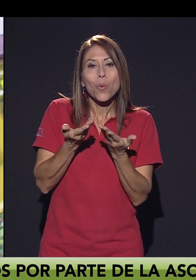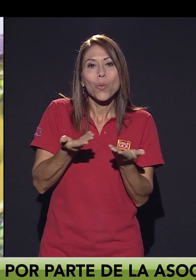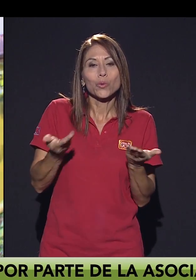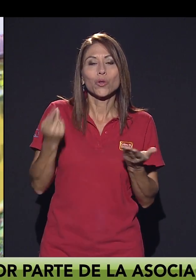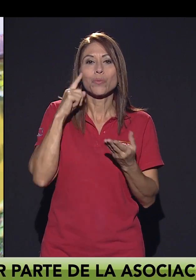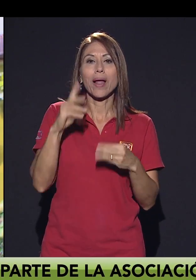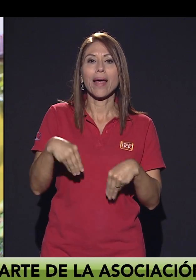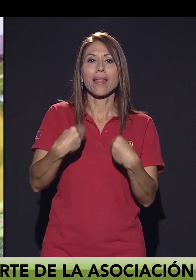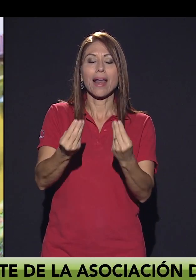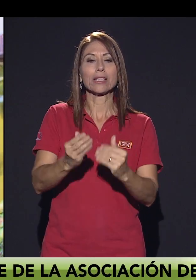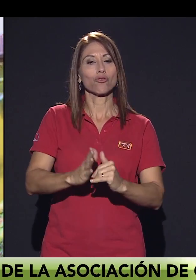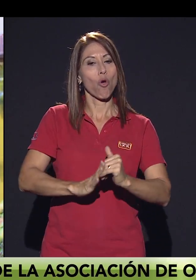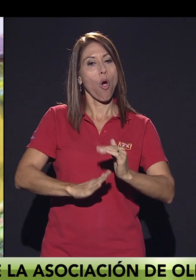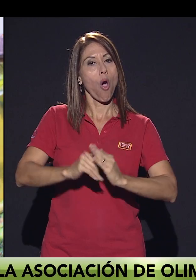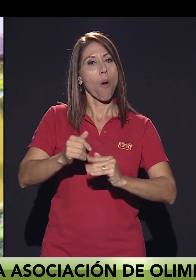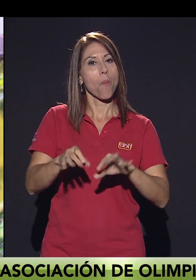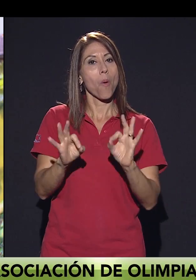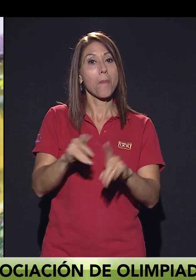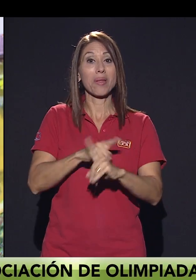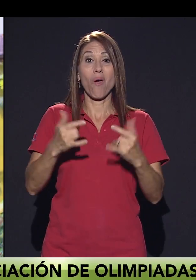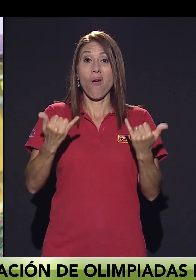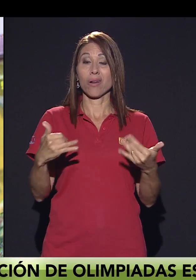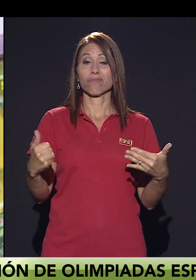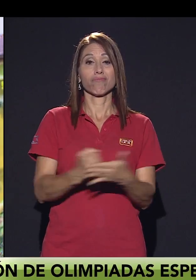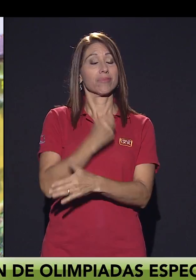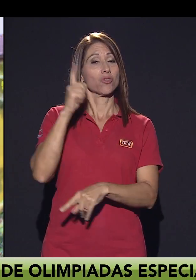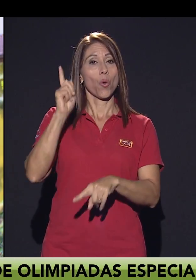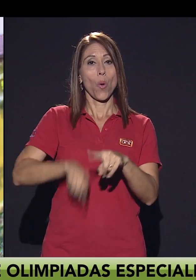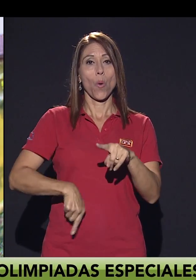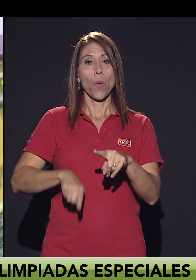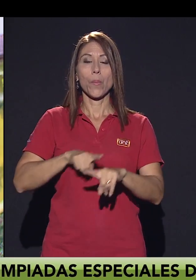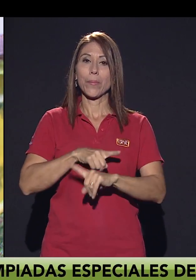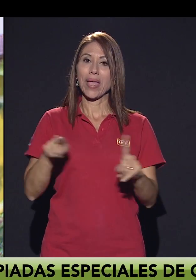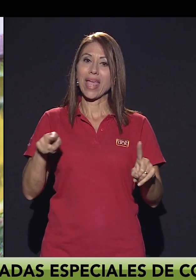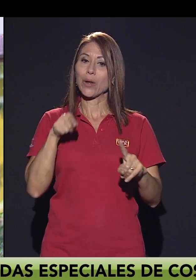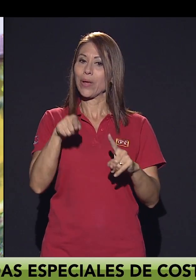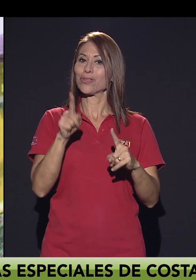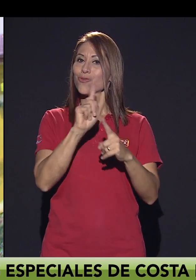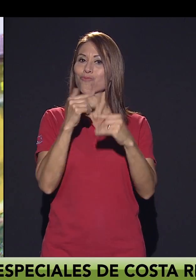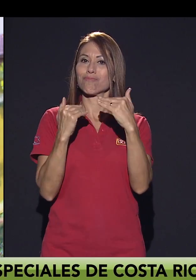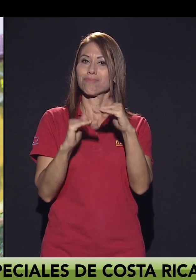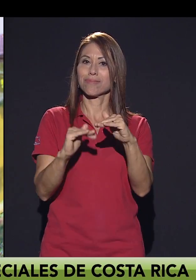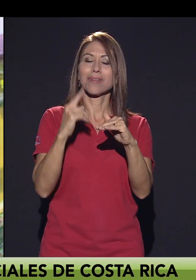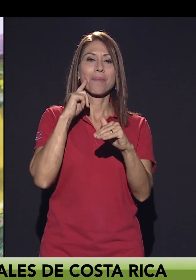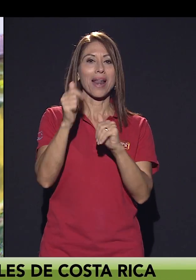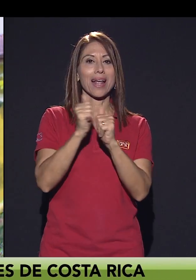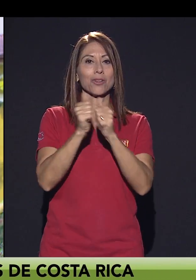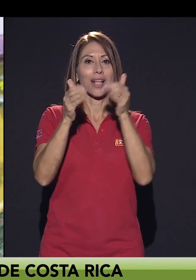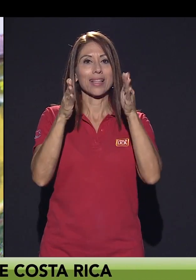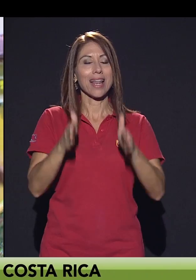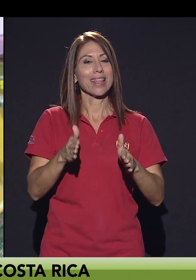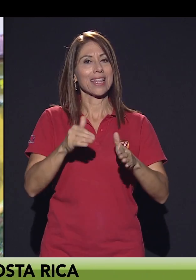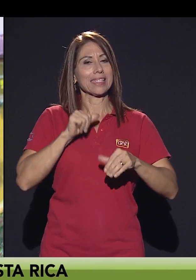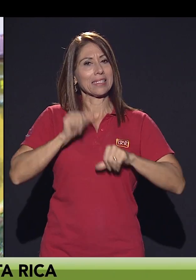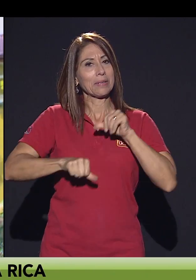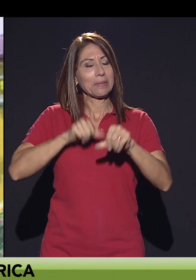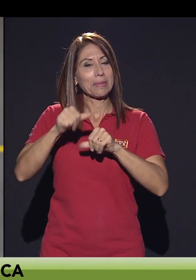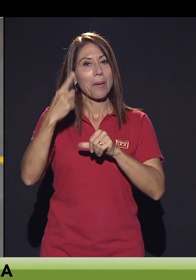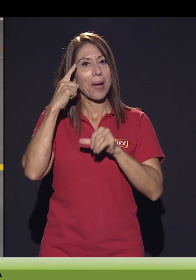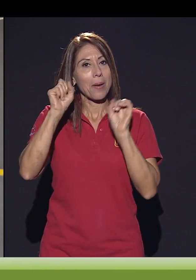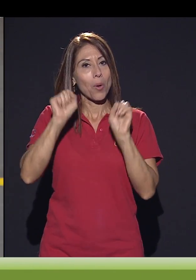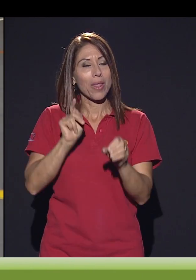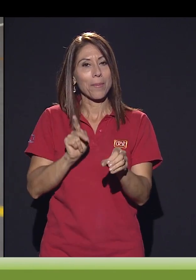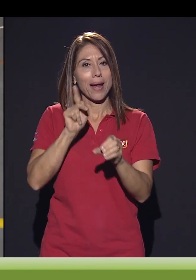más comodidades. En este momento lamentablemente no se pudo, pero no ha sido una limitante para que los atletas pongan todo su esfuerzo para